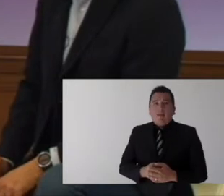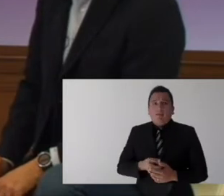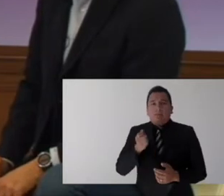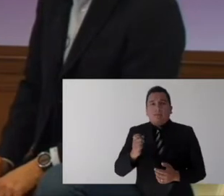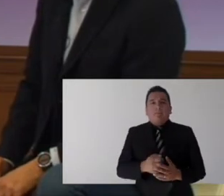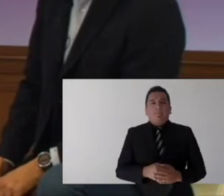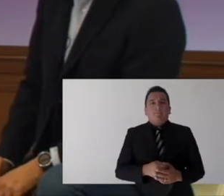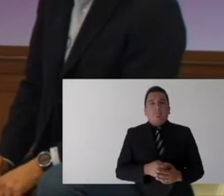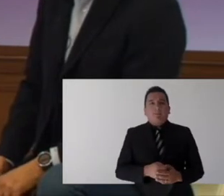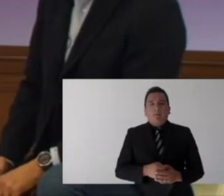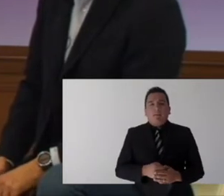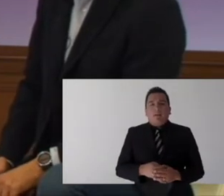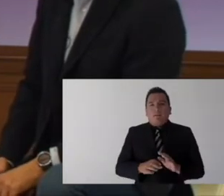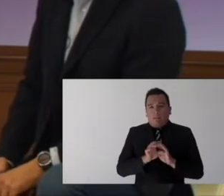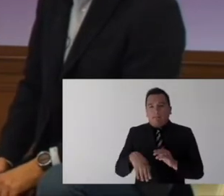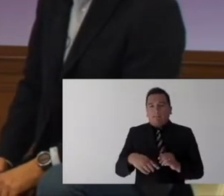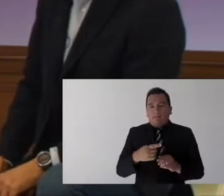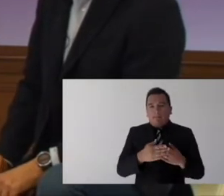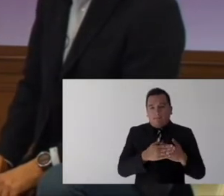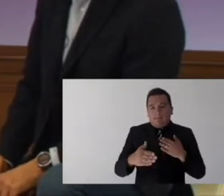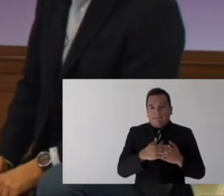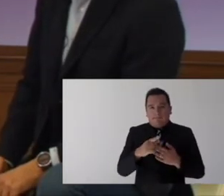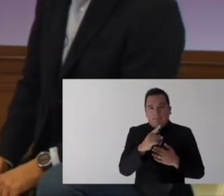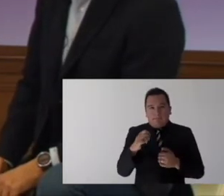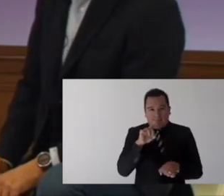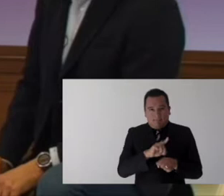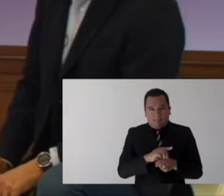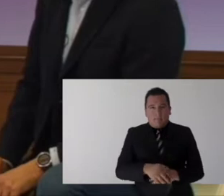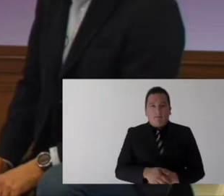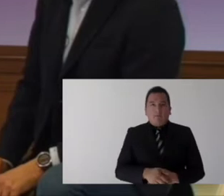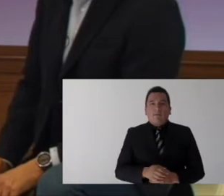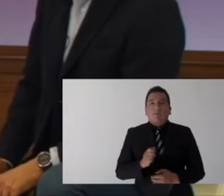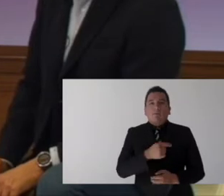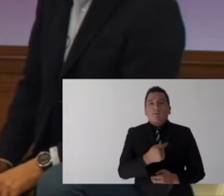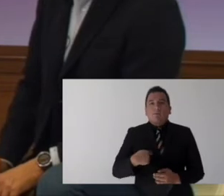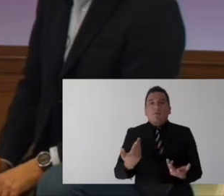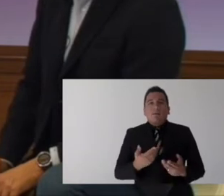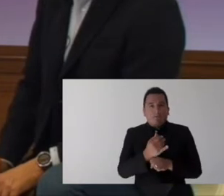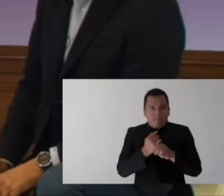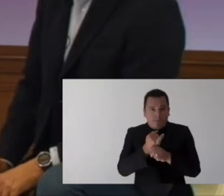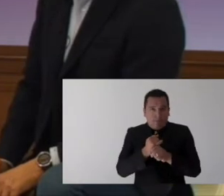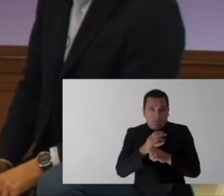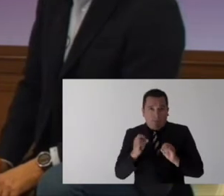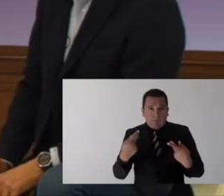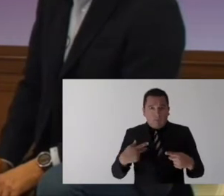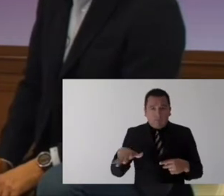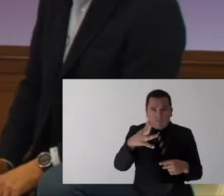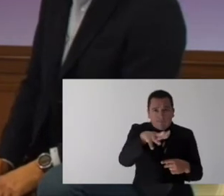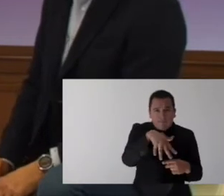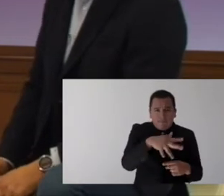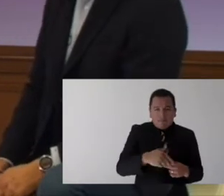elegimos los primeros 100 días del movimiento. Lo que decidimos fue hacer como una investigación y sondeo con instituciones y